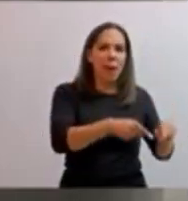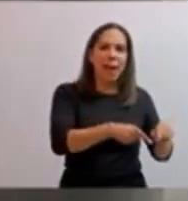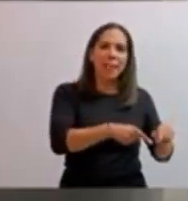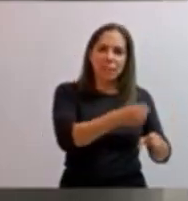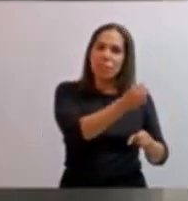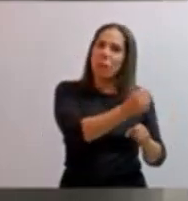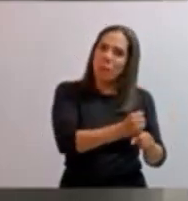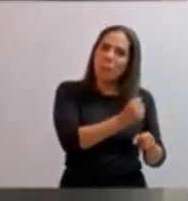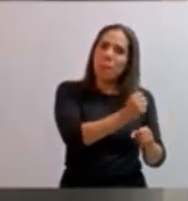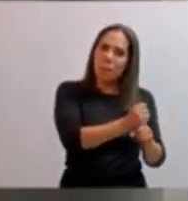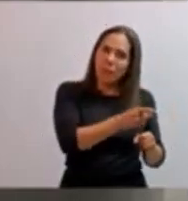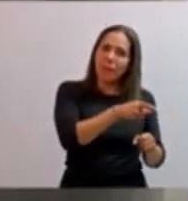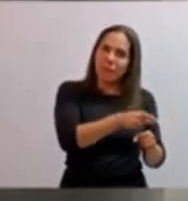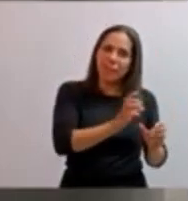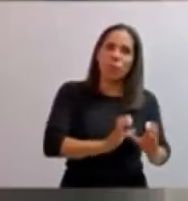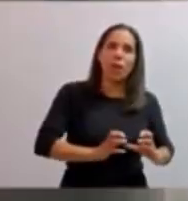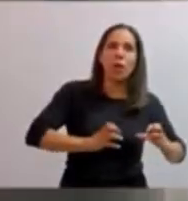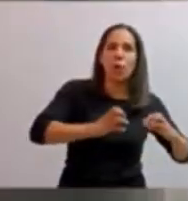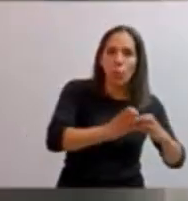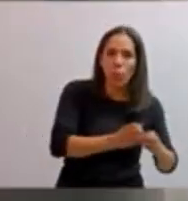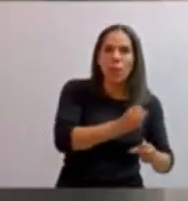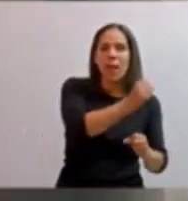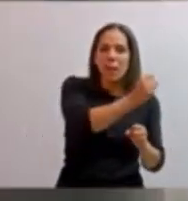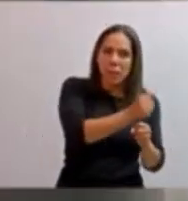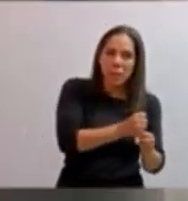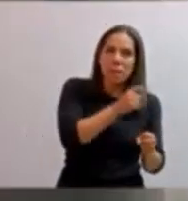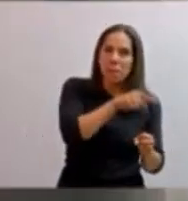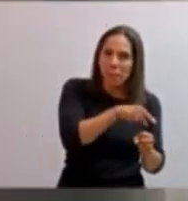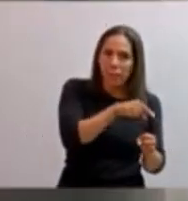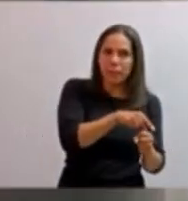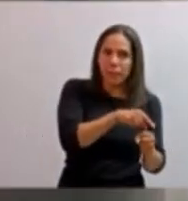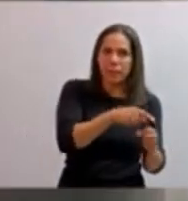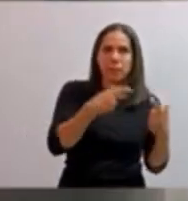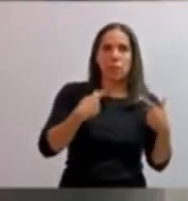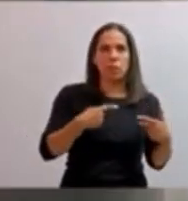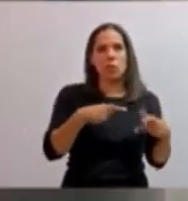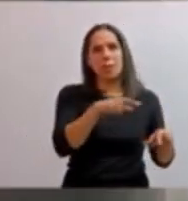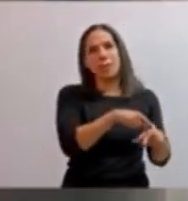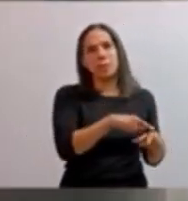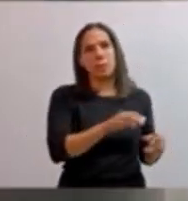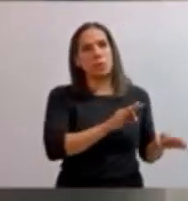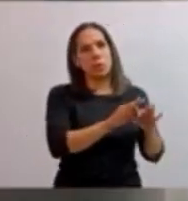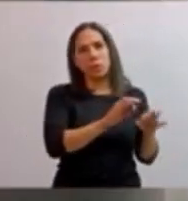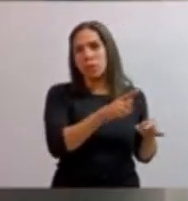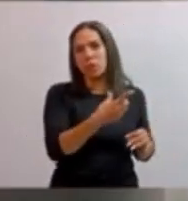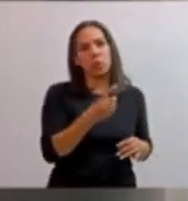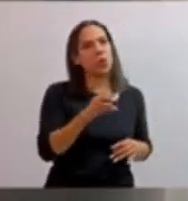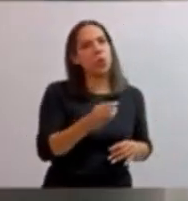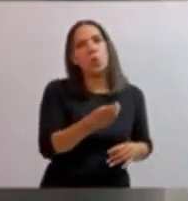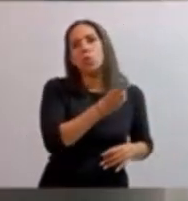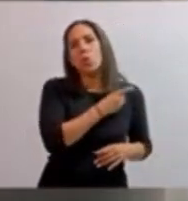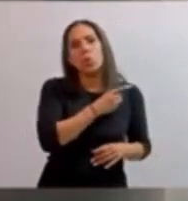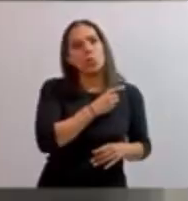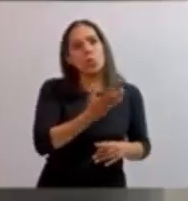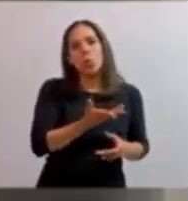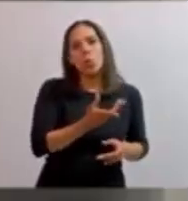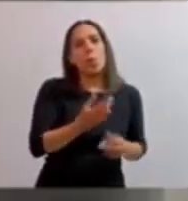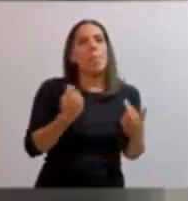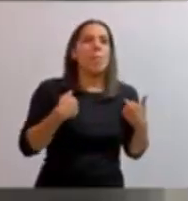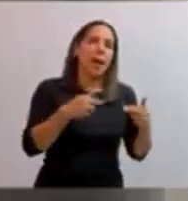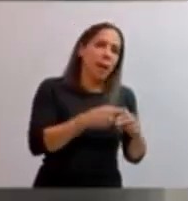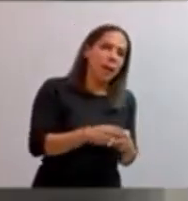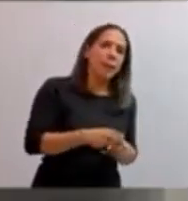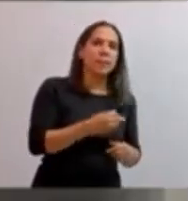comunidad de práctica es eso, cómo quienes la integramos, ¿no?, que no solamente somos los maestros, también son las familias, también son